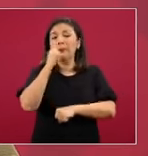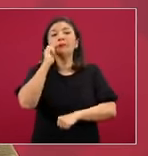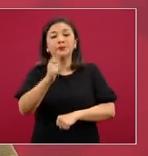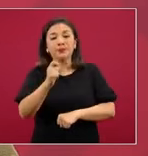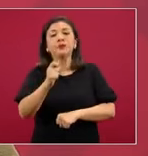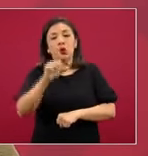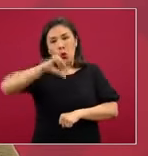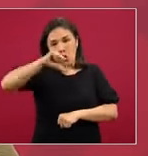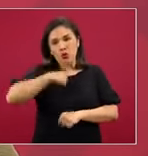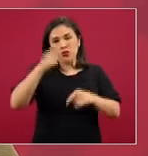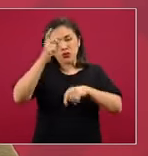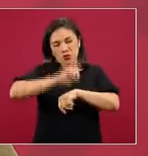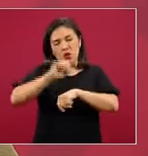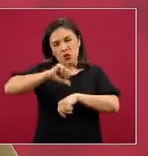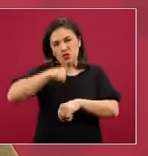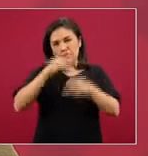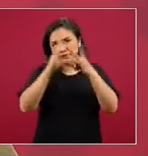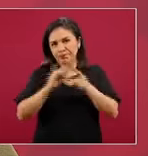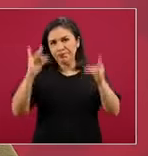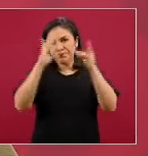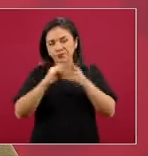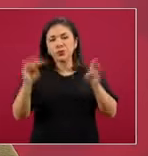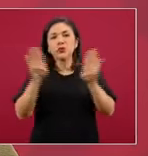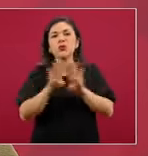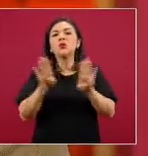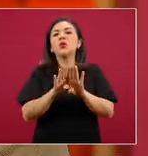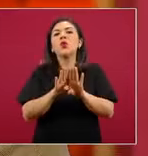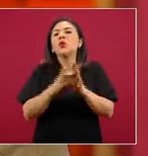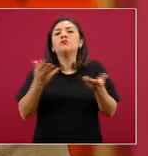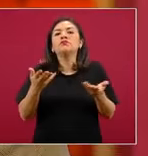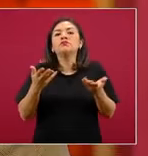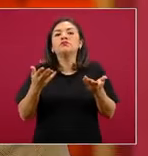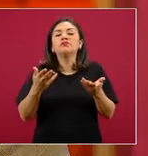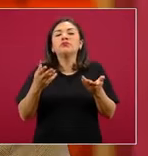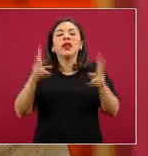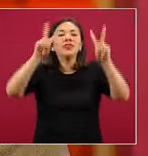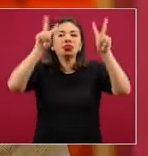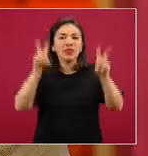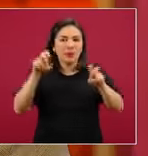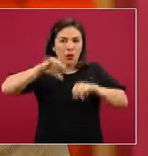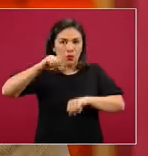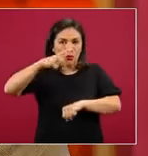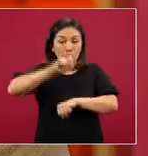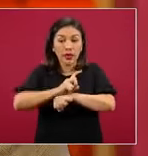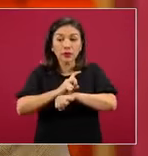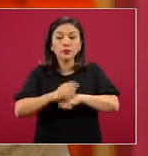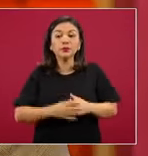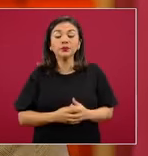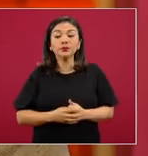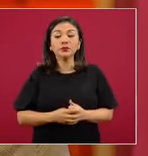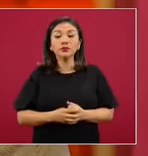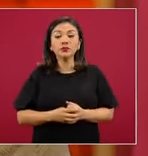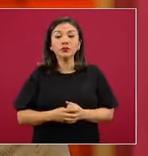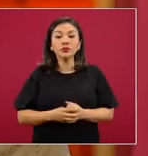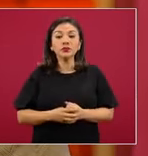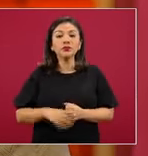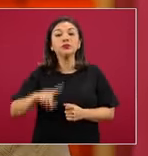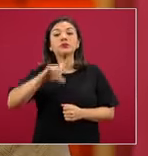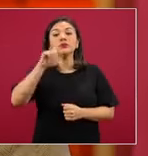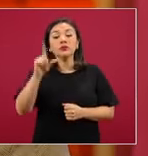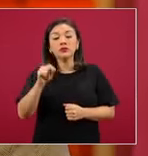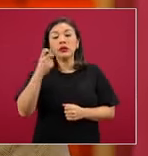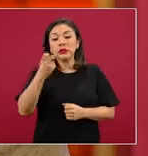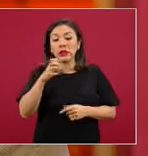el que presentaré hoy en forma de componente temático y llegamos hasta la